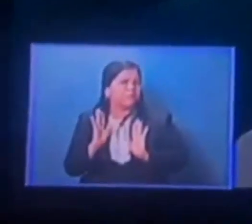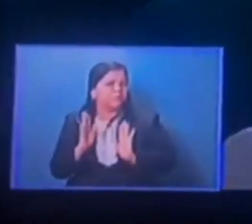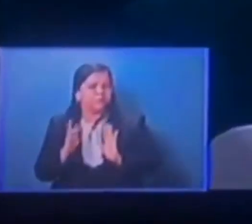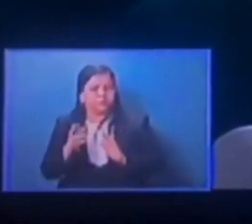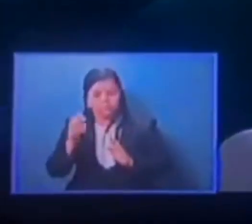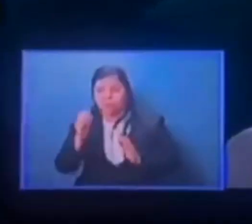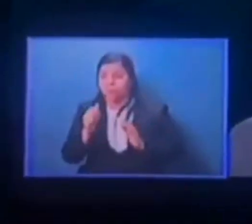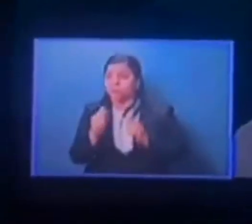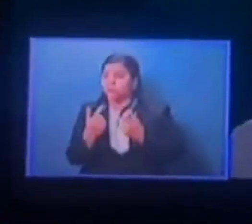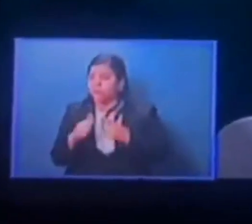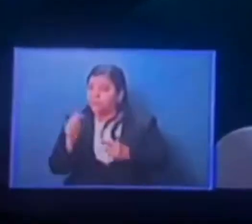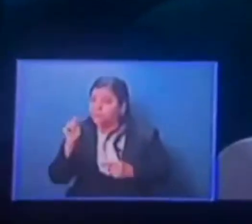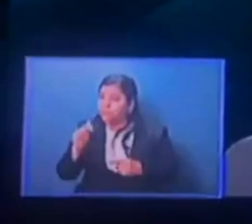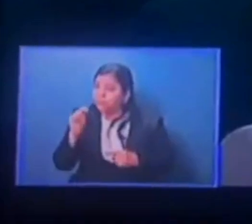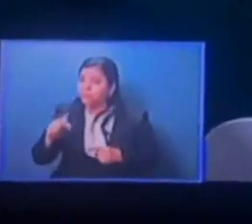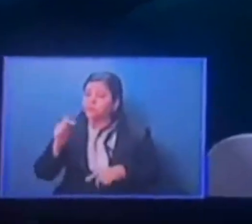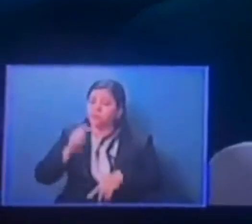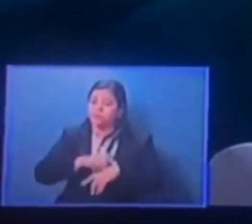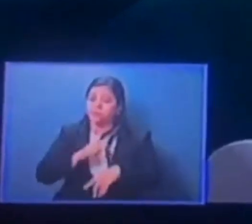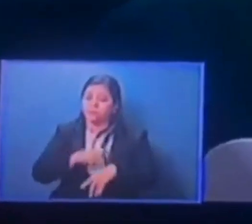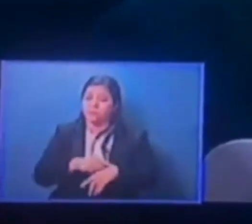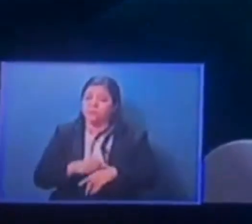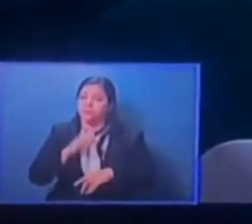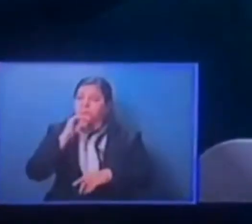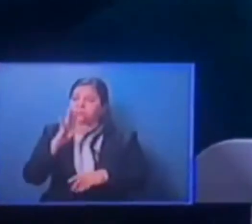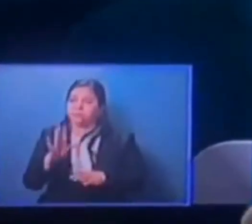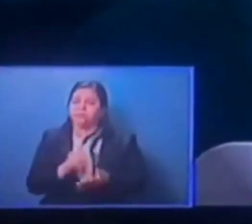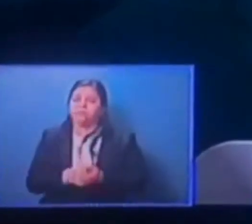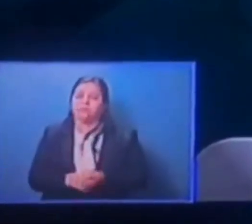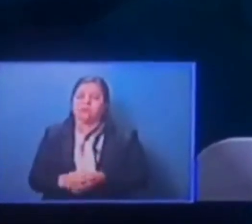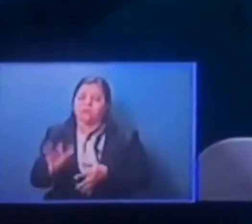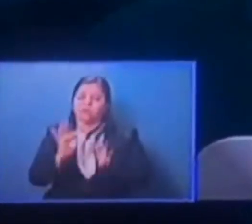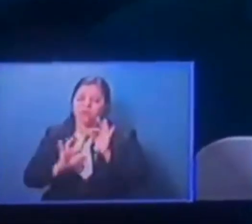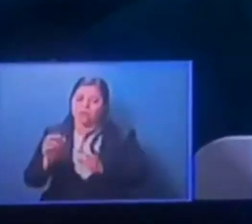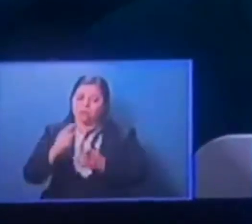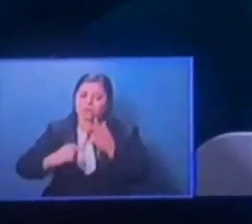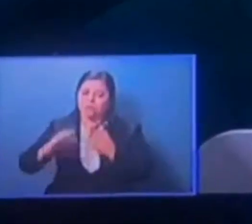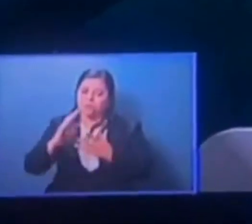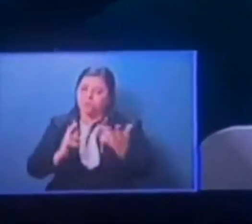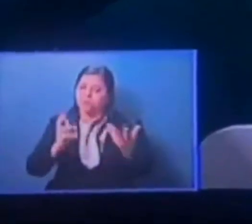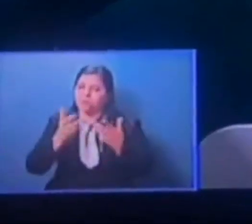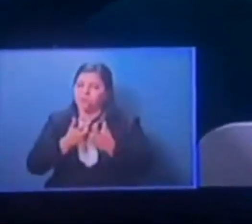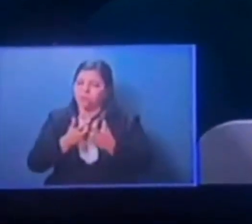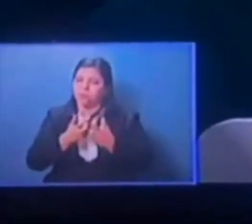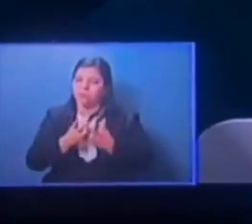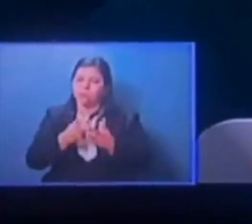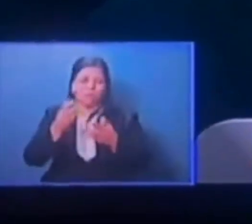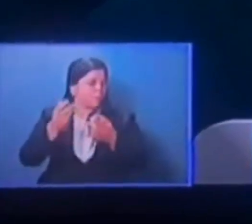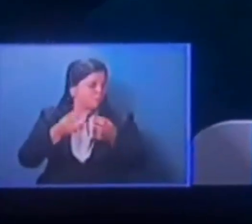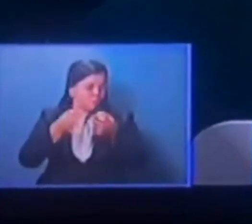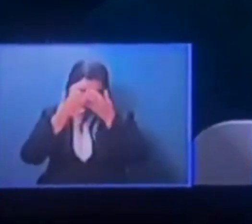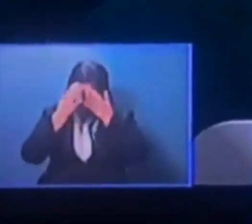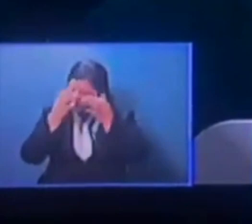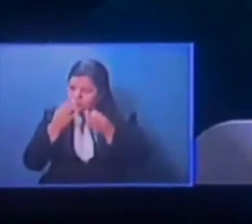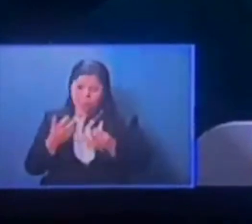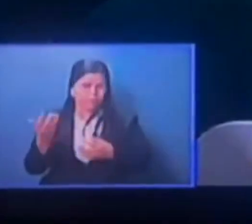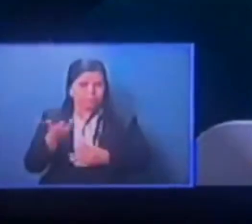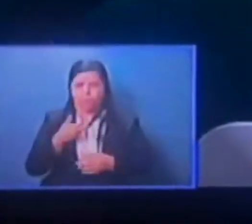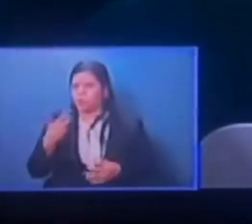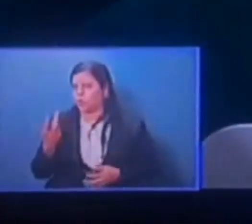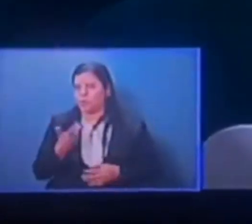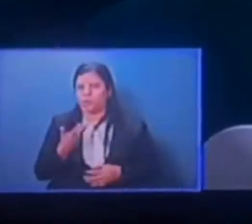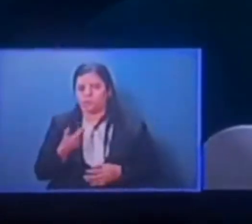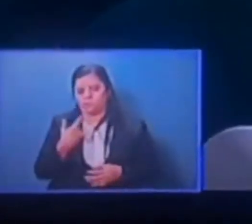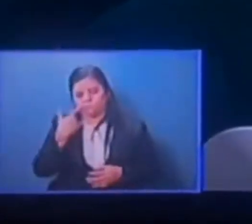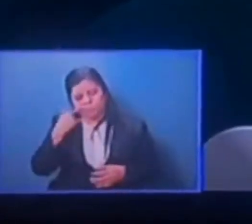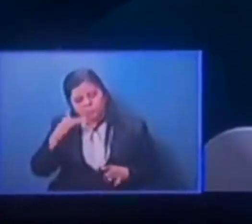causado, y por eso actualmente se habla de que hay ámbitos dentro de la Constitución que no son decidibles por una mayoría,